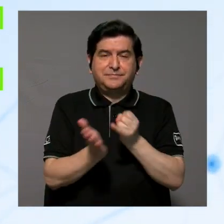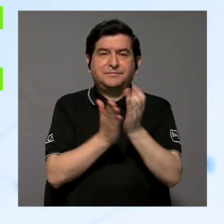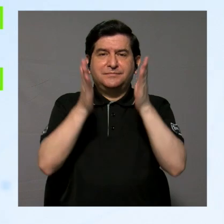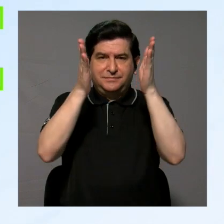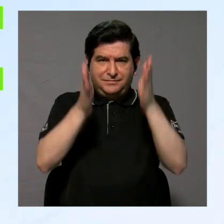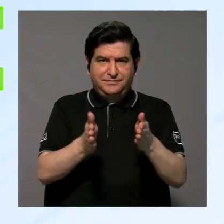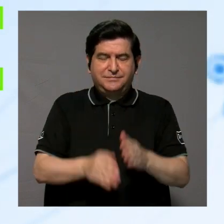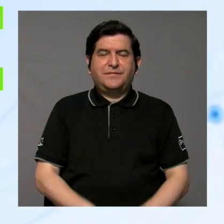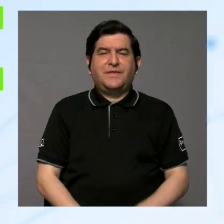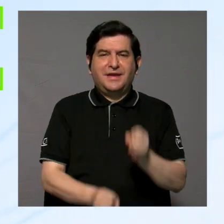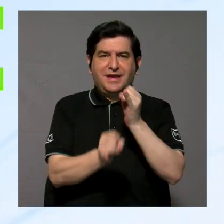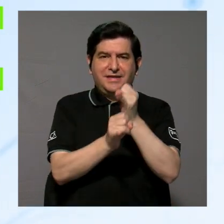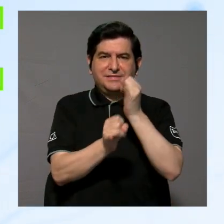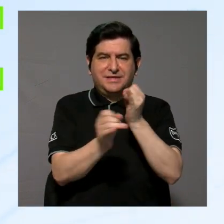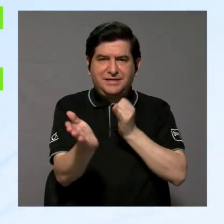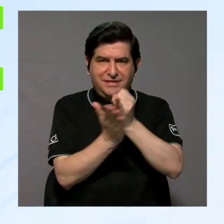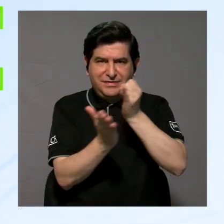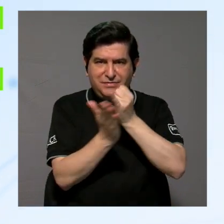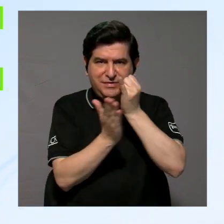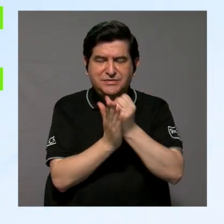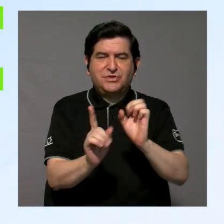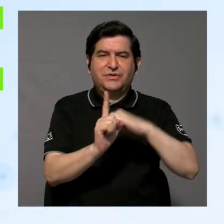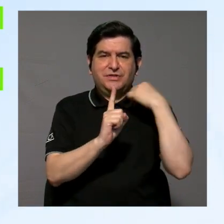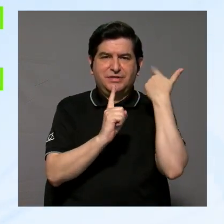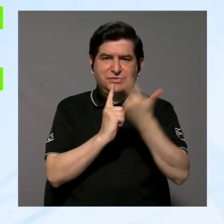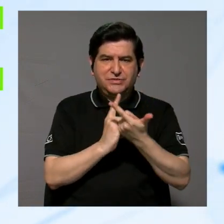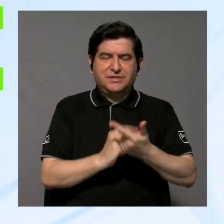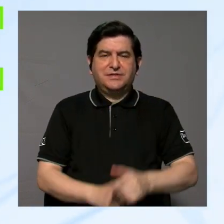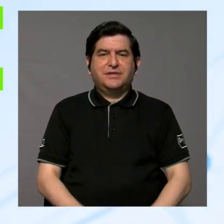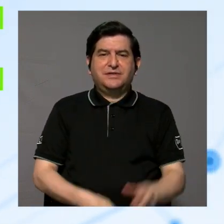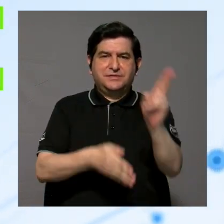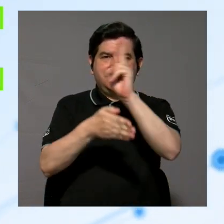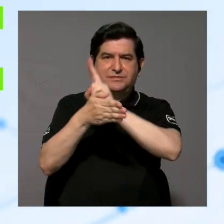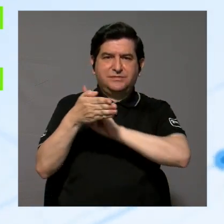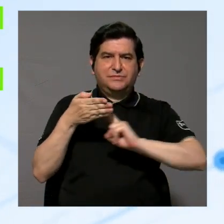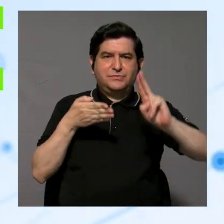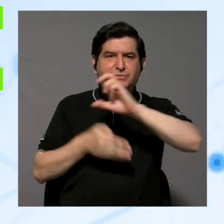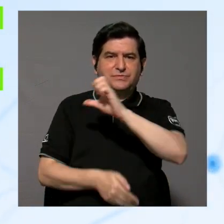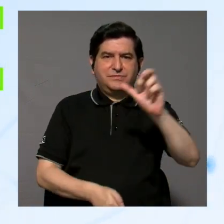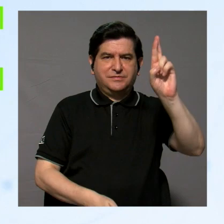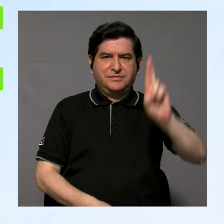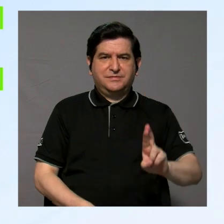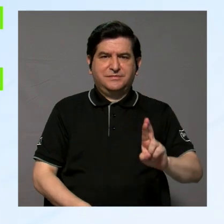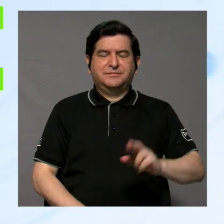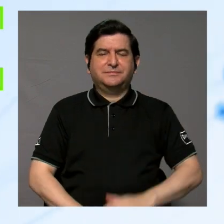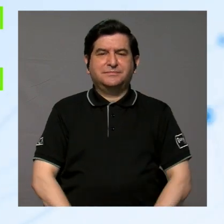e investigador del Instituto de Investigaciones Sociales de la Universidad de Costa Rica.